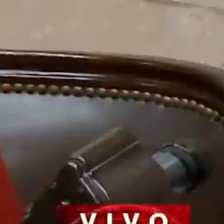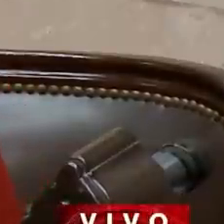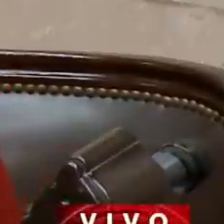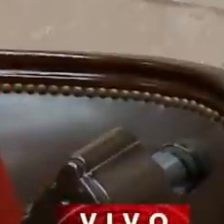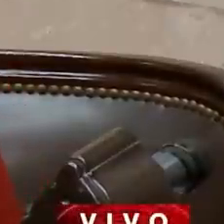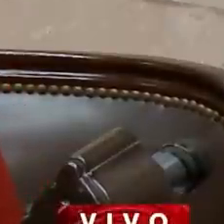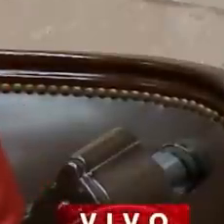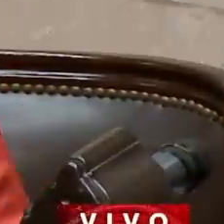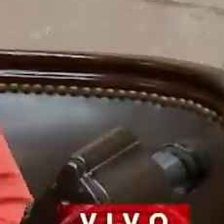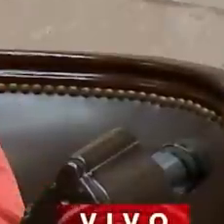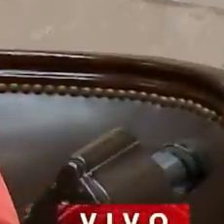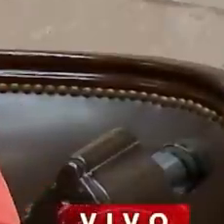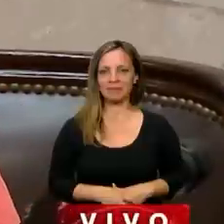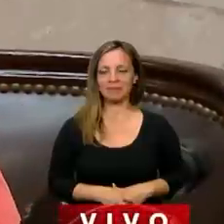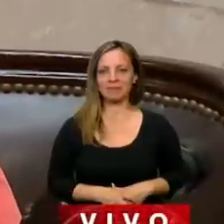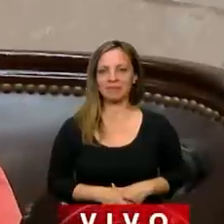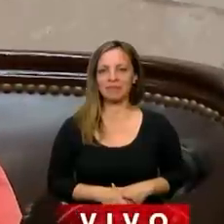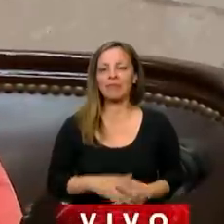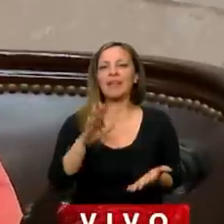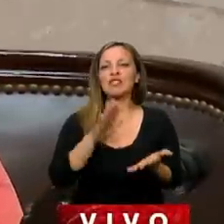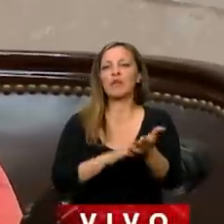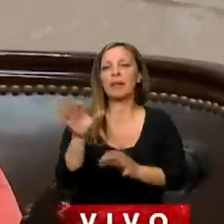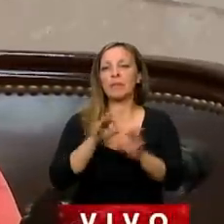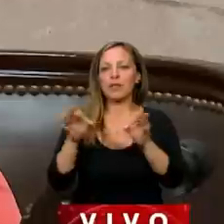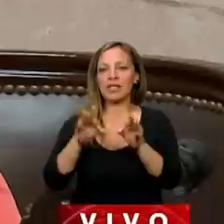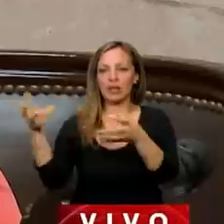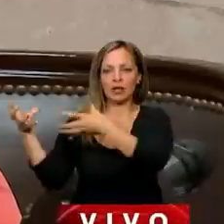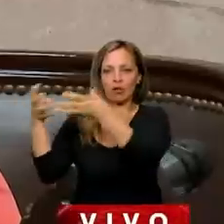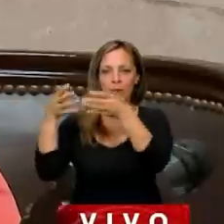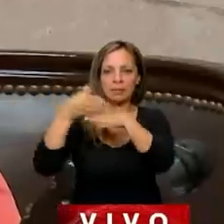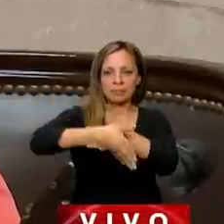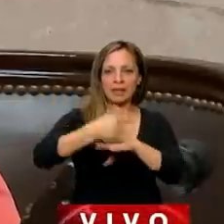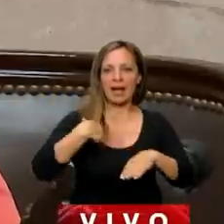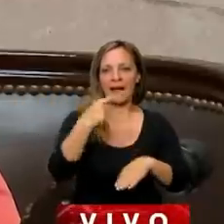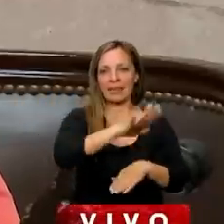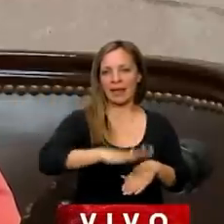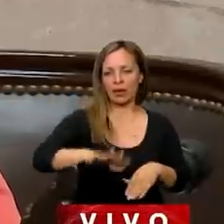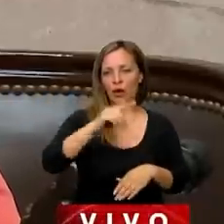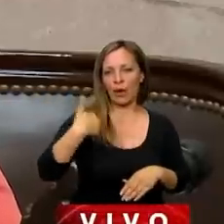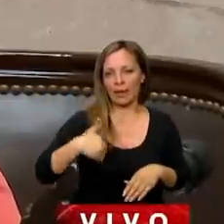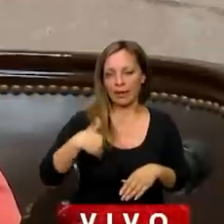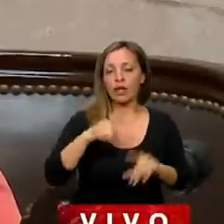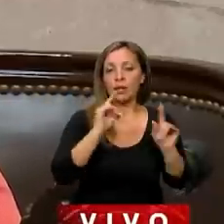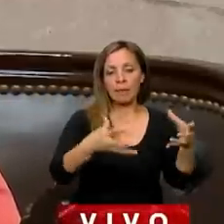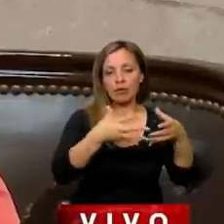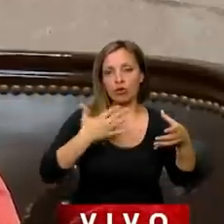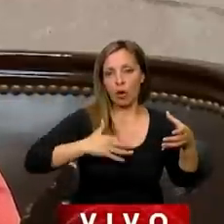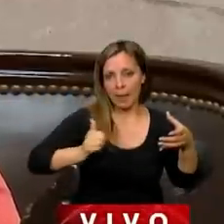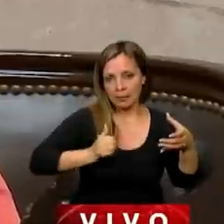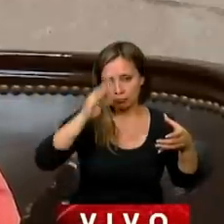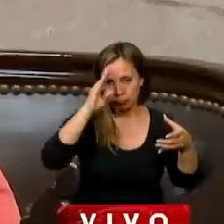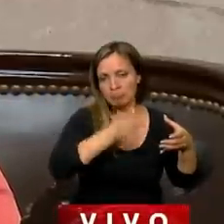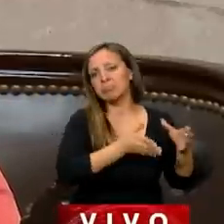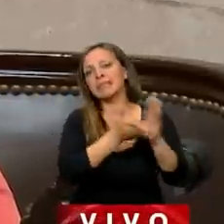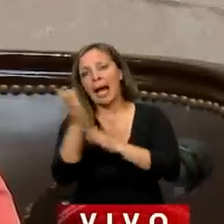Gracias, señora Presidente. Respecto del proyecto de entrada de tropas extranjeras a nuestro territorio y la salida fuera de nuestro territorio de